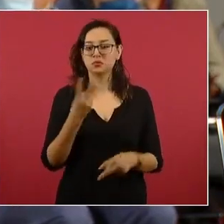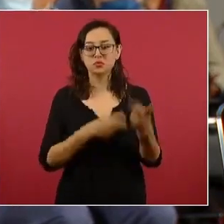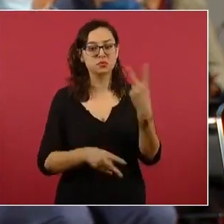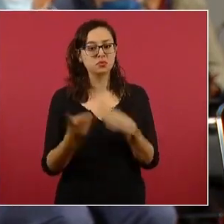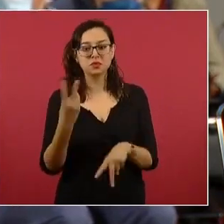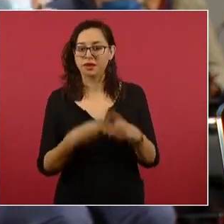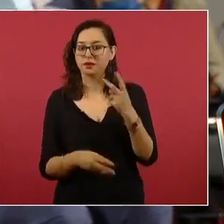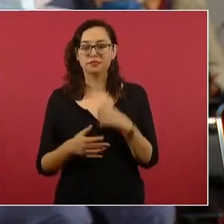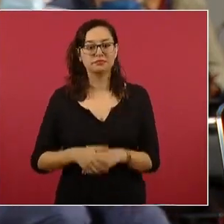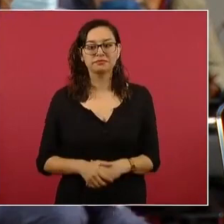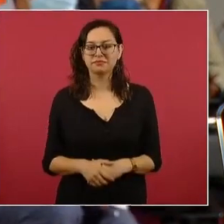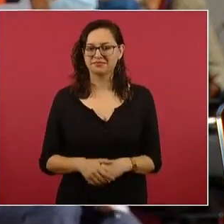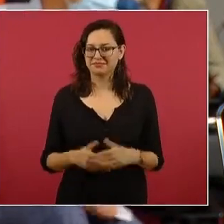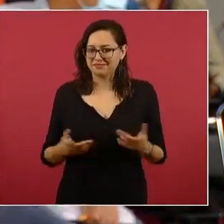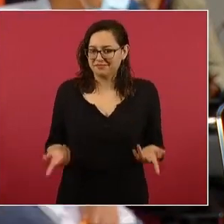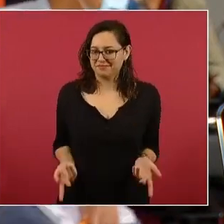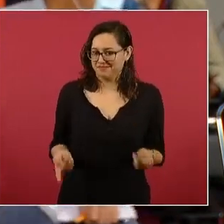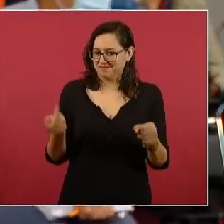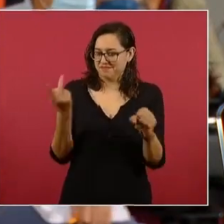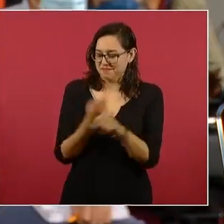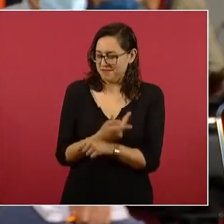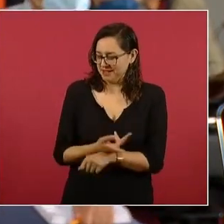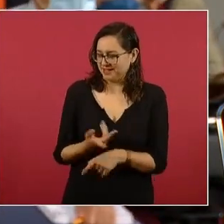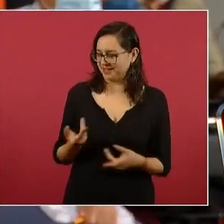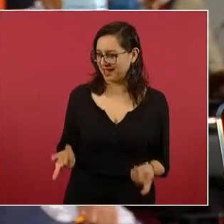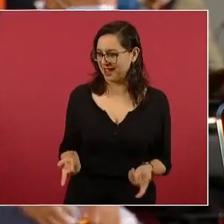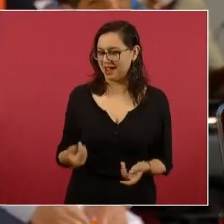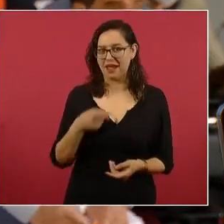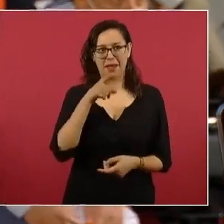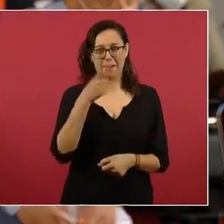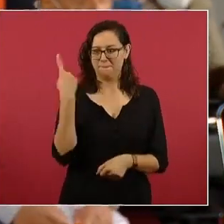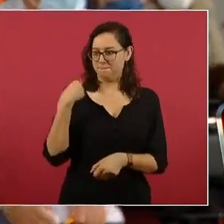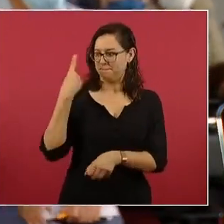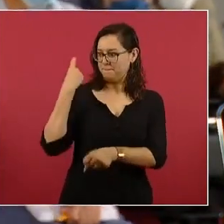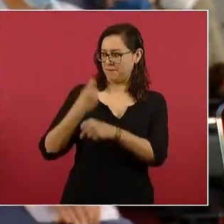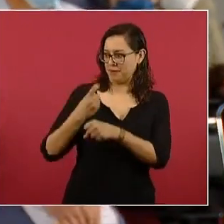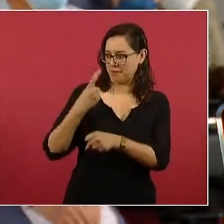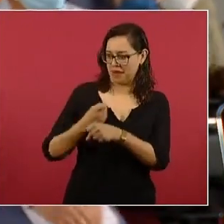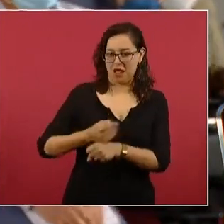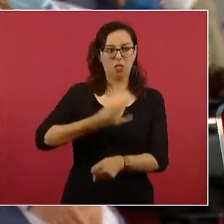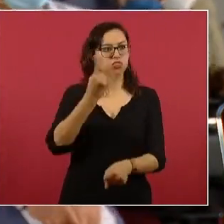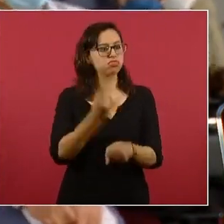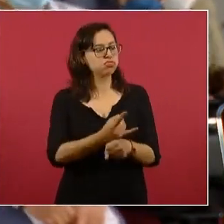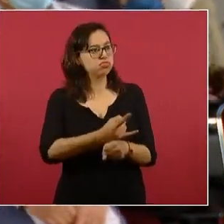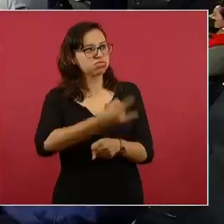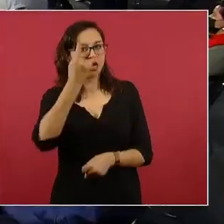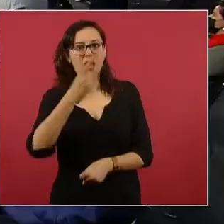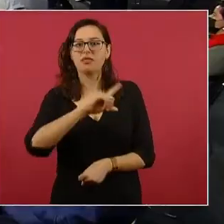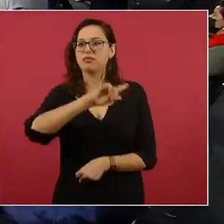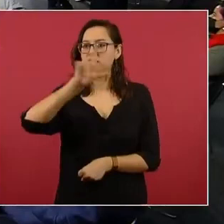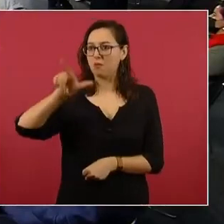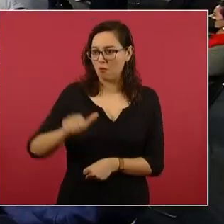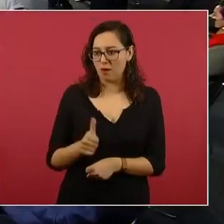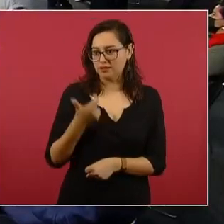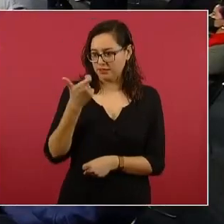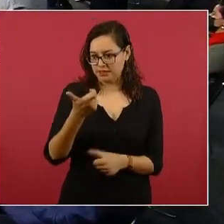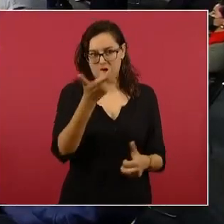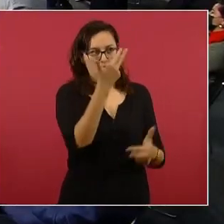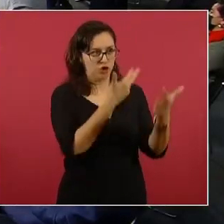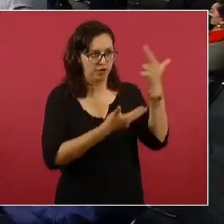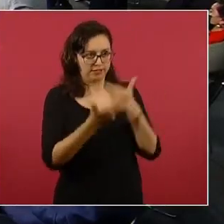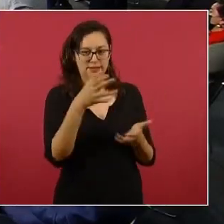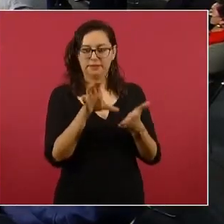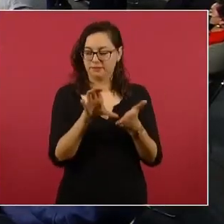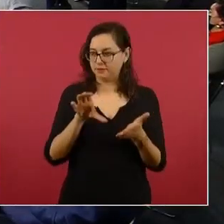contratar y le vuelve a pagar de forma inmediata y a la fecha no ha recibido ese equipo que además, pues como es tecnología de punta, pues